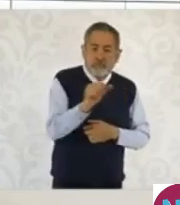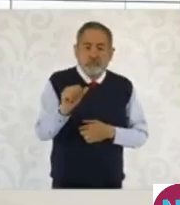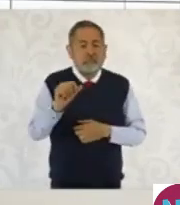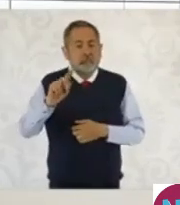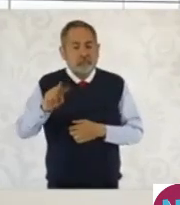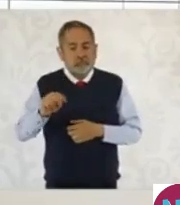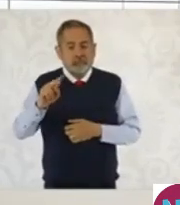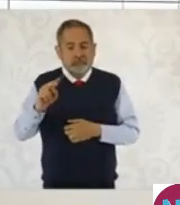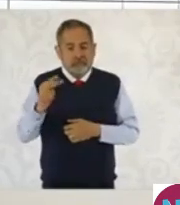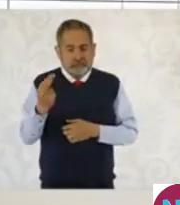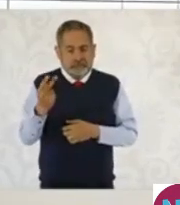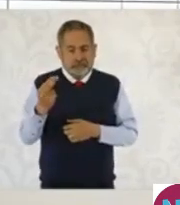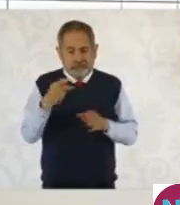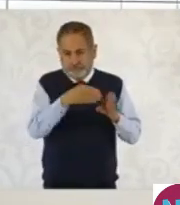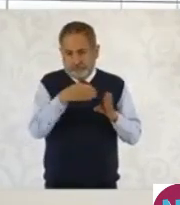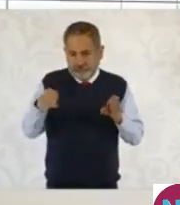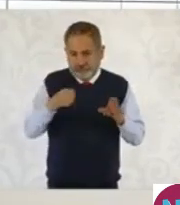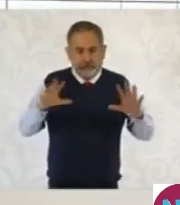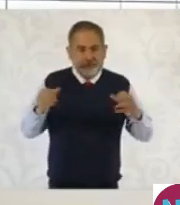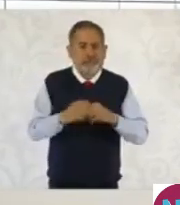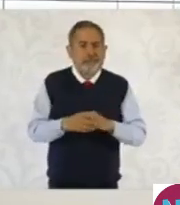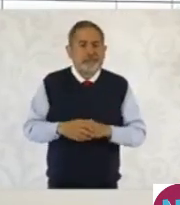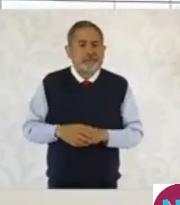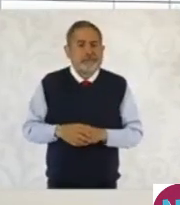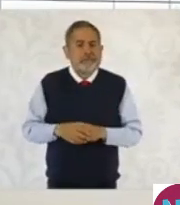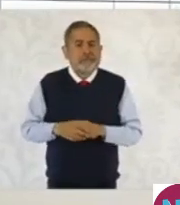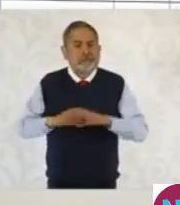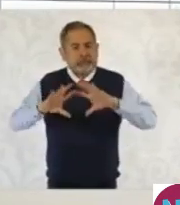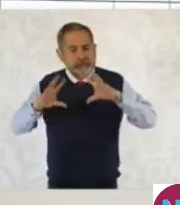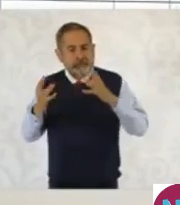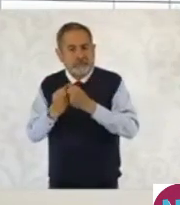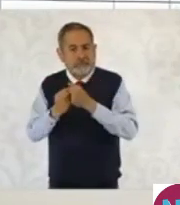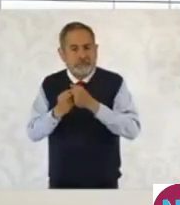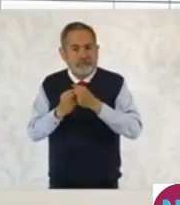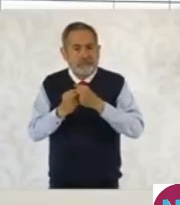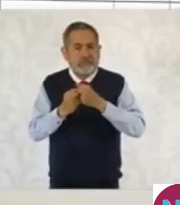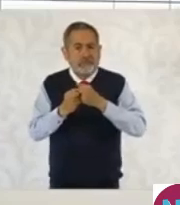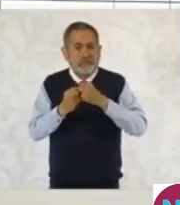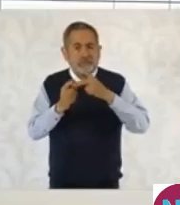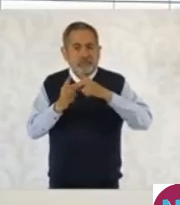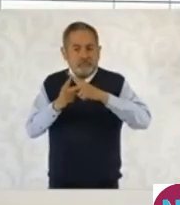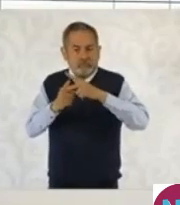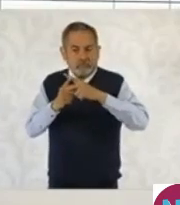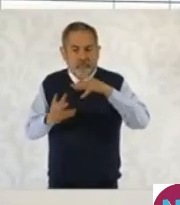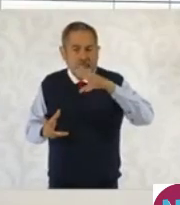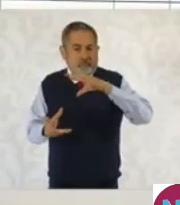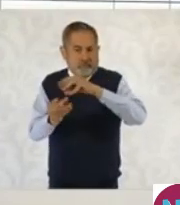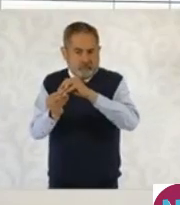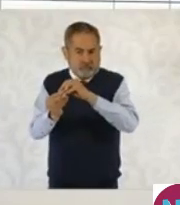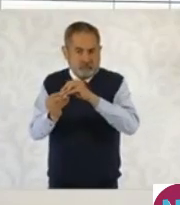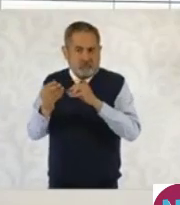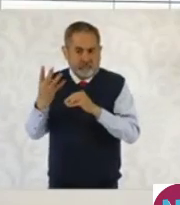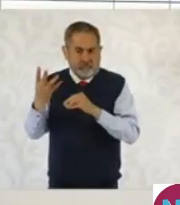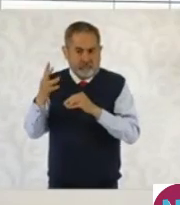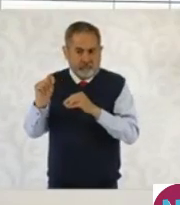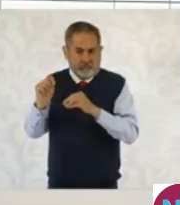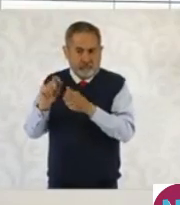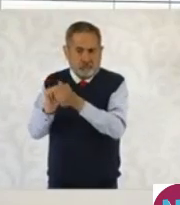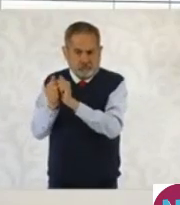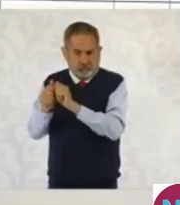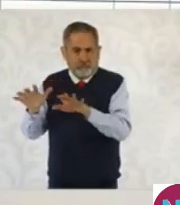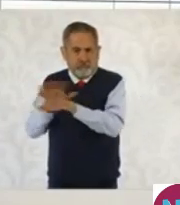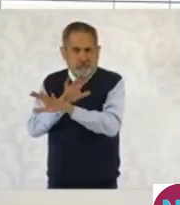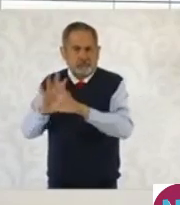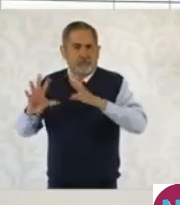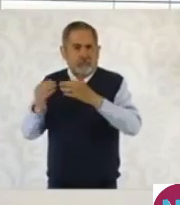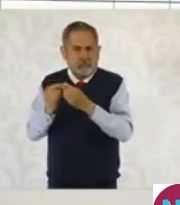2025. Entonces, si uno suma todos los partidos políticos de la coalición que me